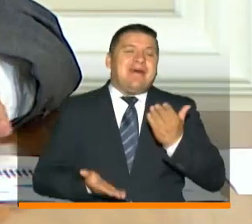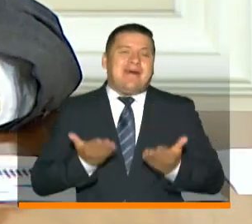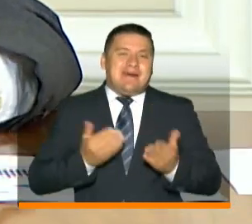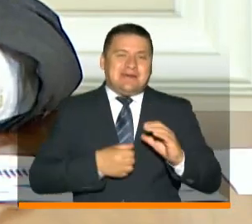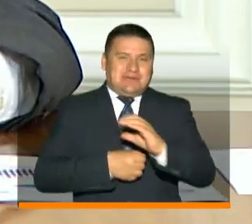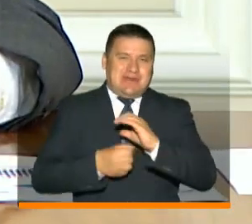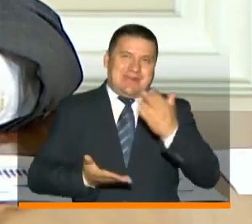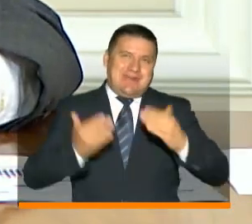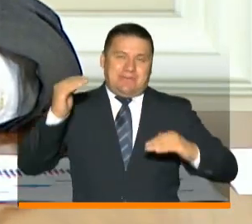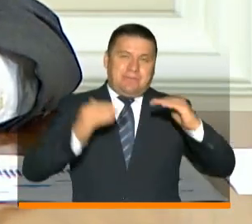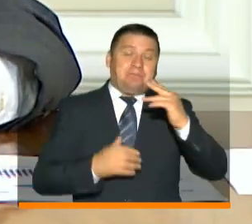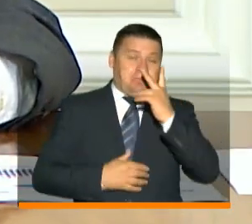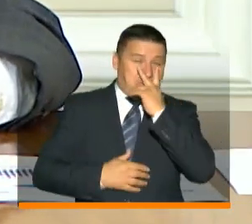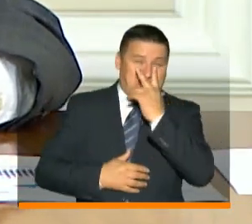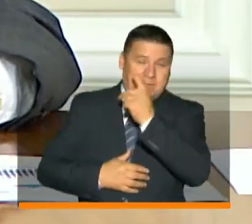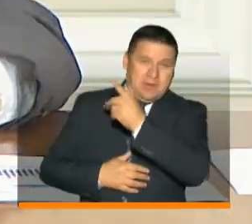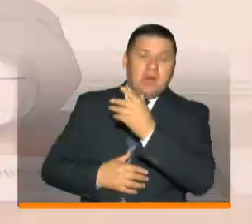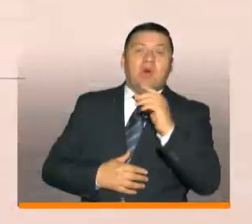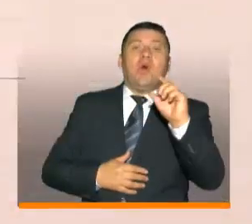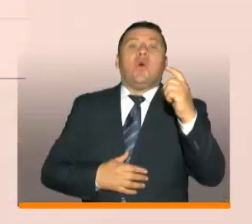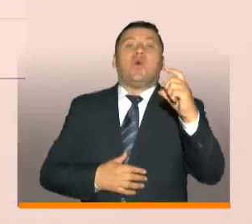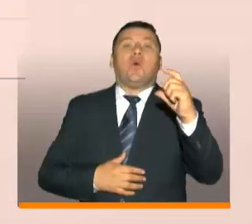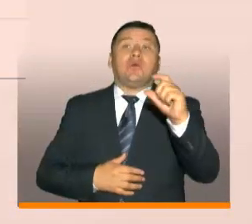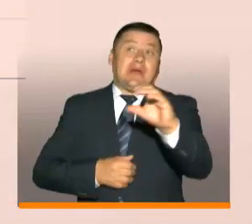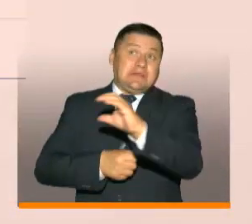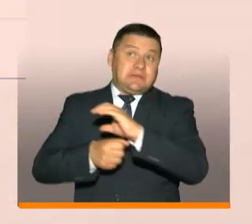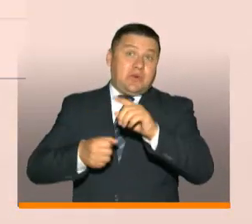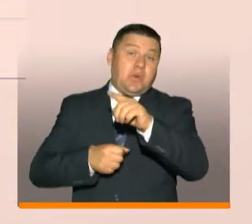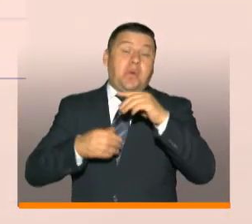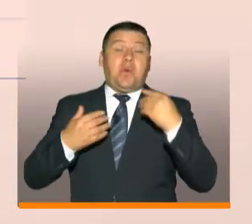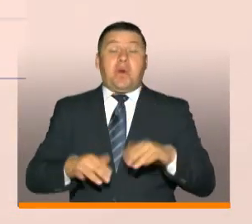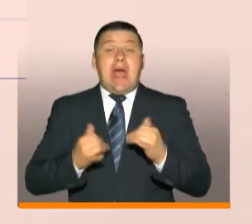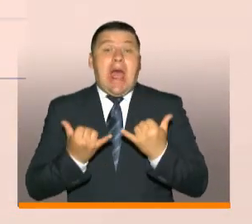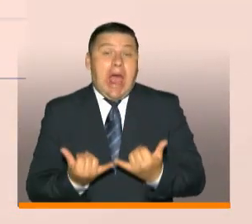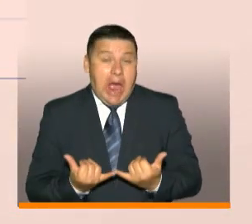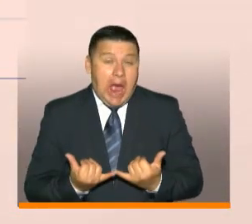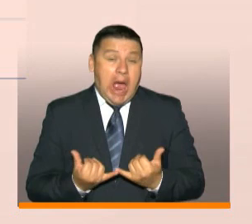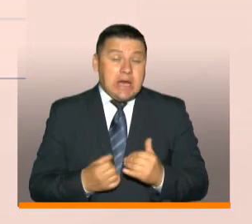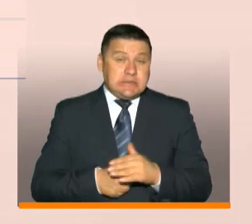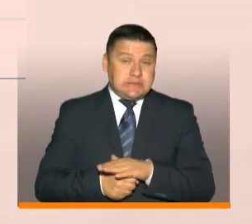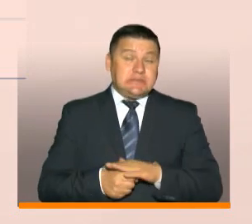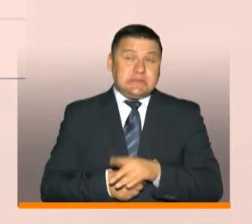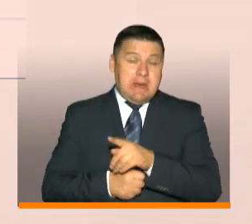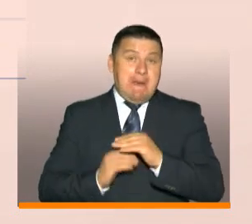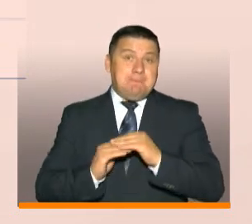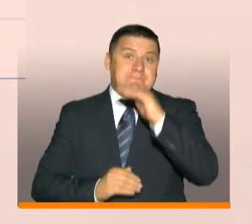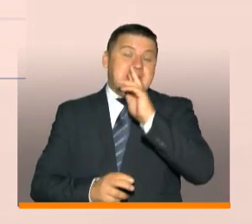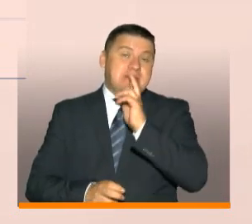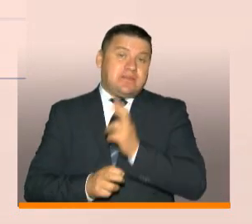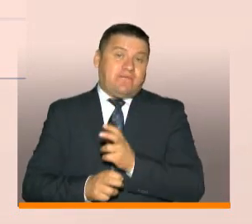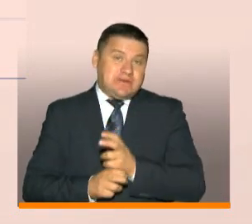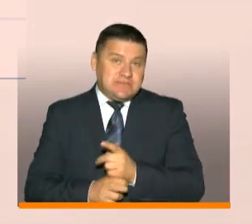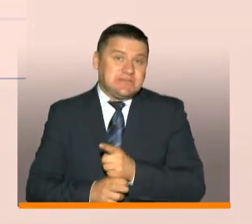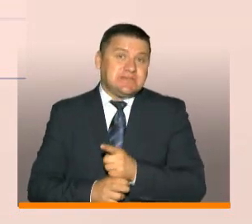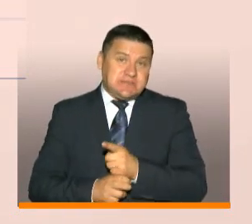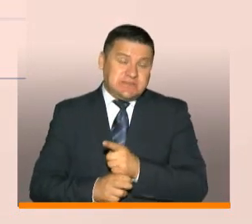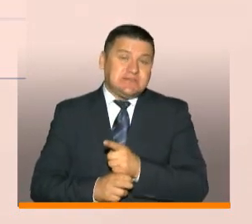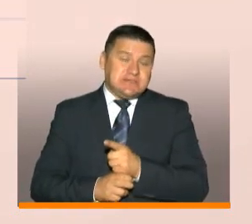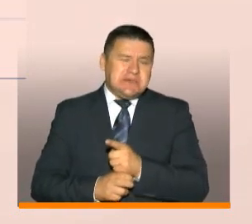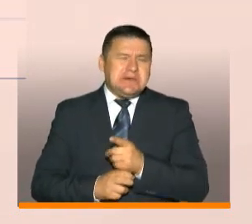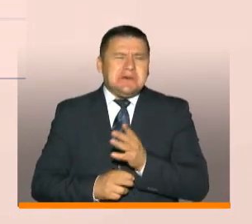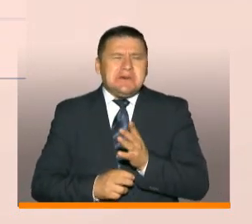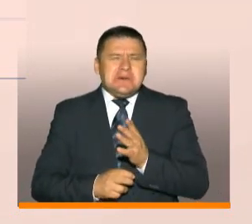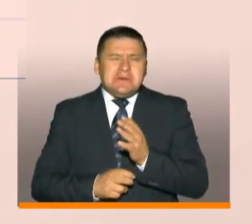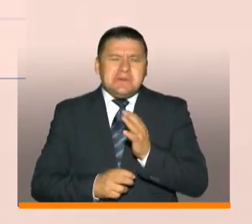diferentes ciudades. Veamos el caso de Cúcuta, que es la ciudad donde en este momento tenemos una situación más compleja, con una